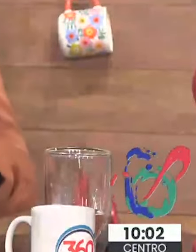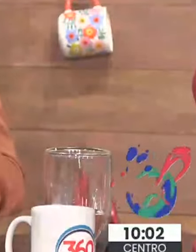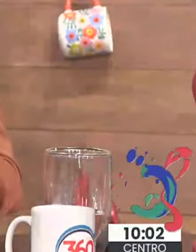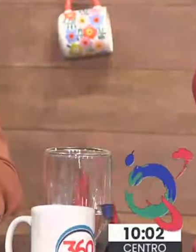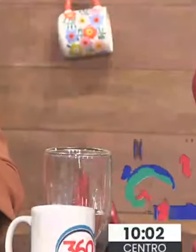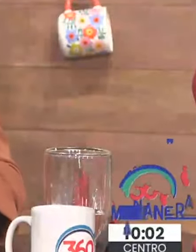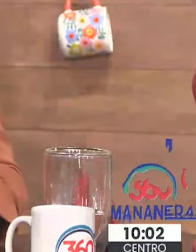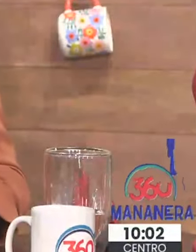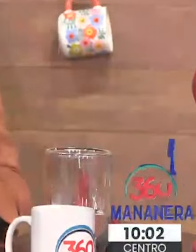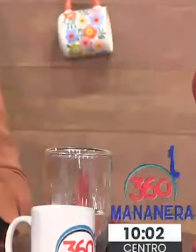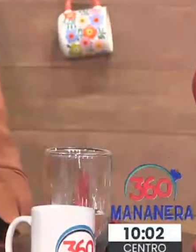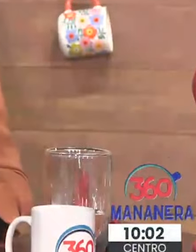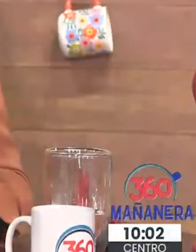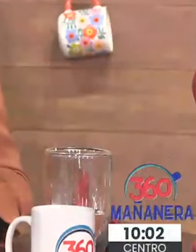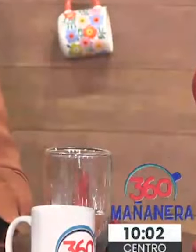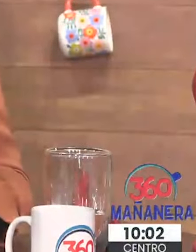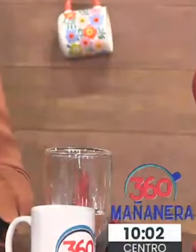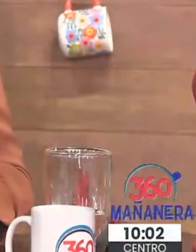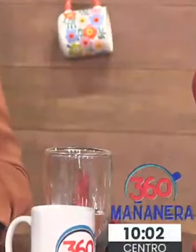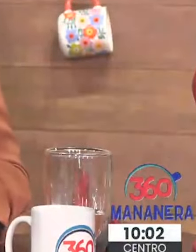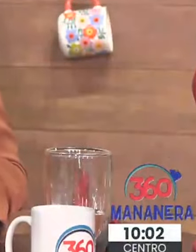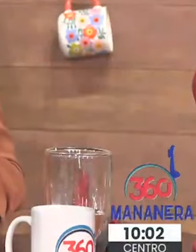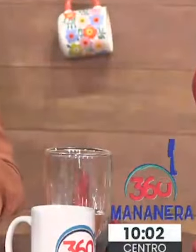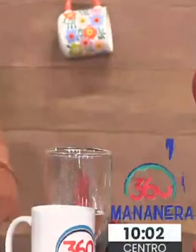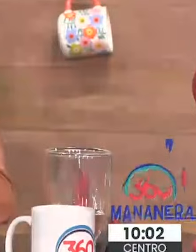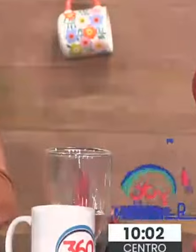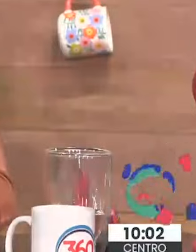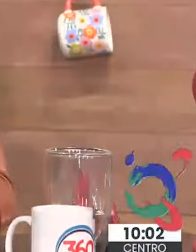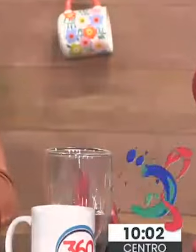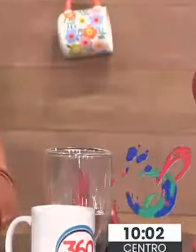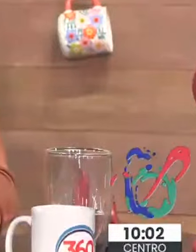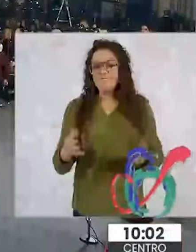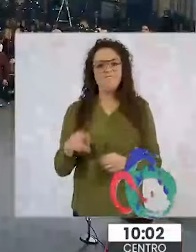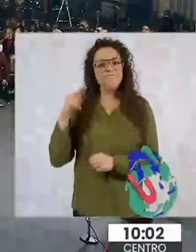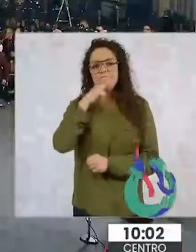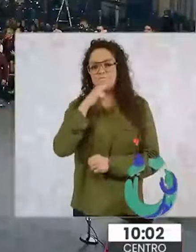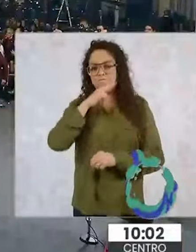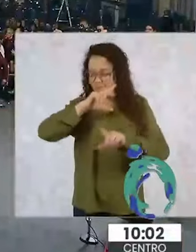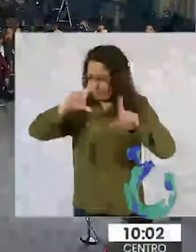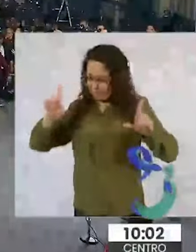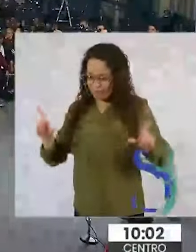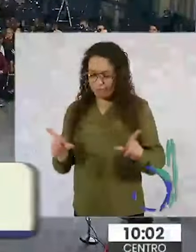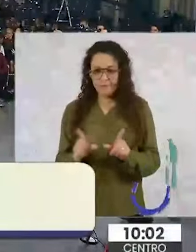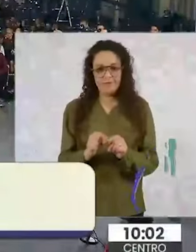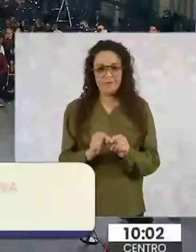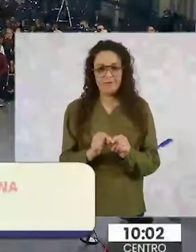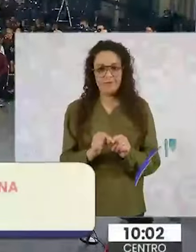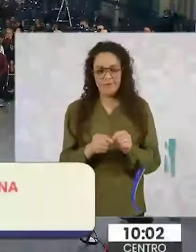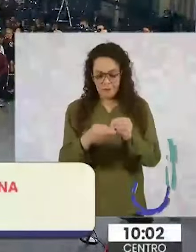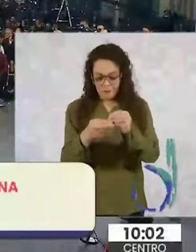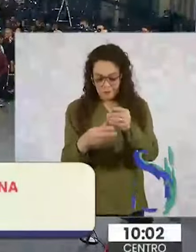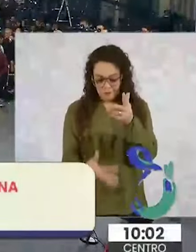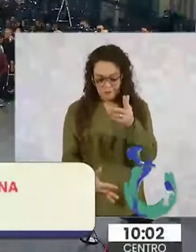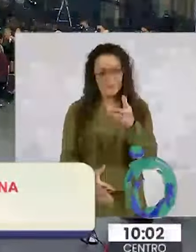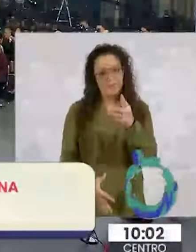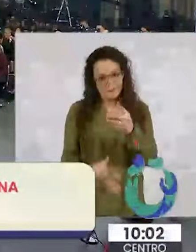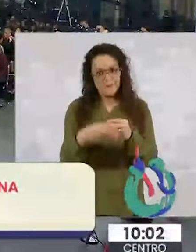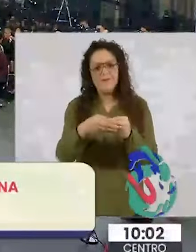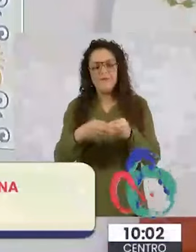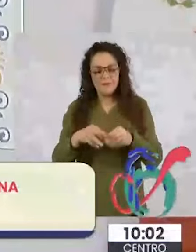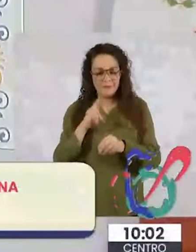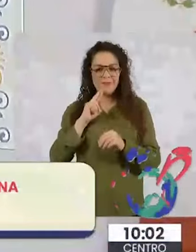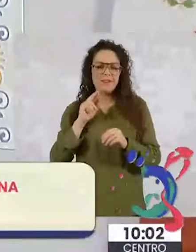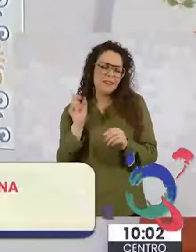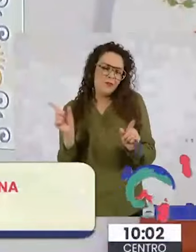hacia y contra García Luna así se mencionó al menos hay